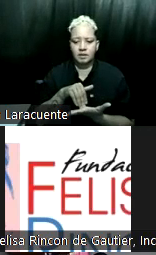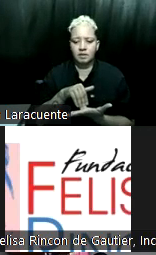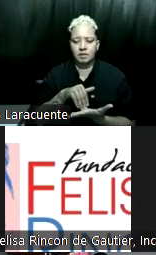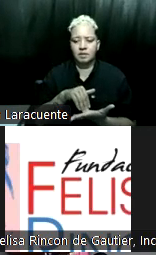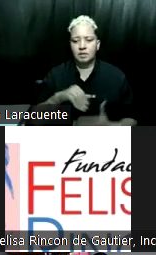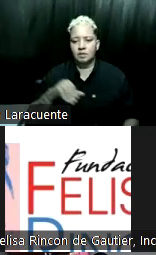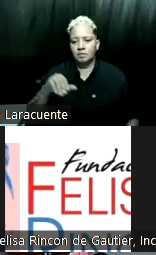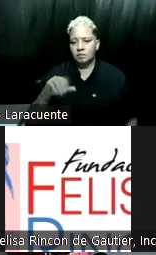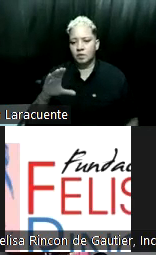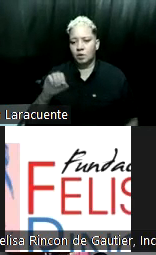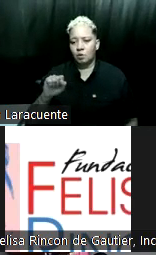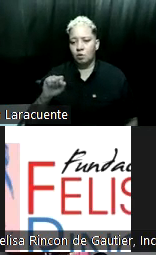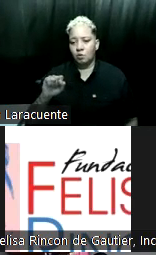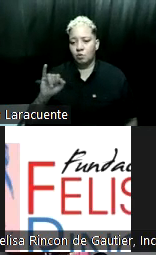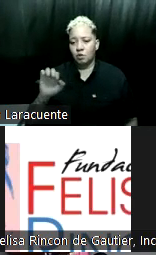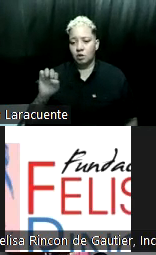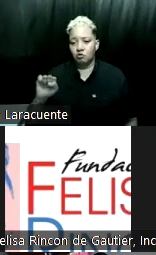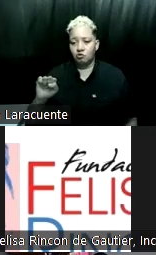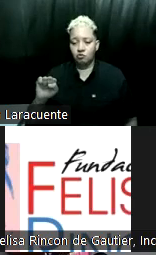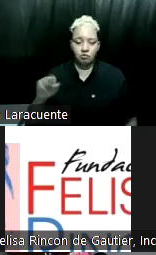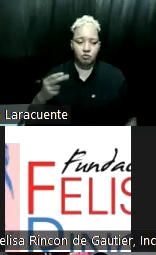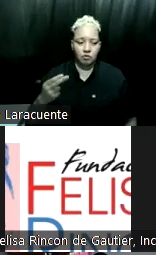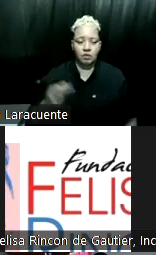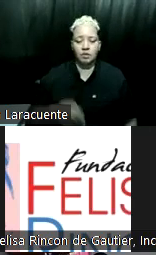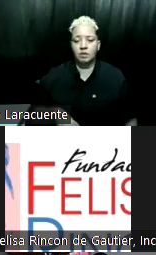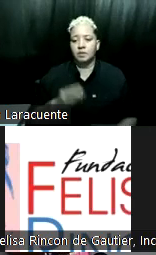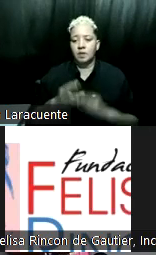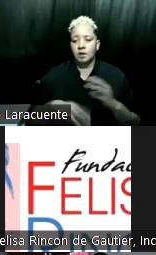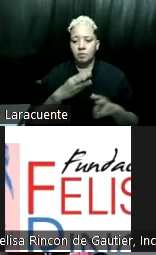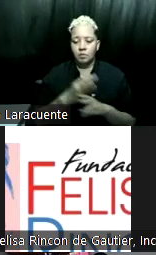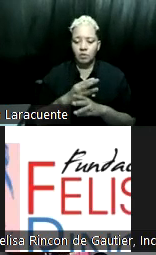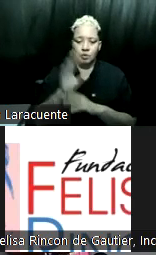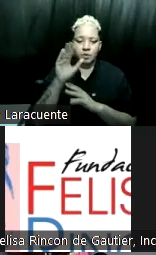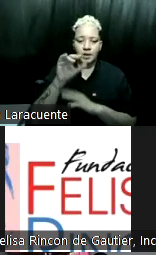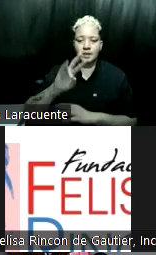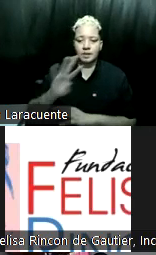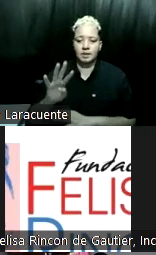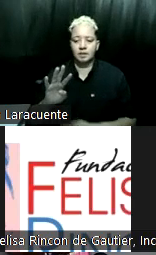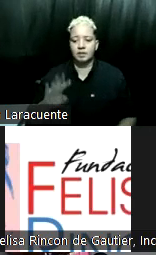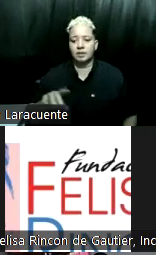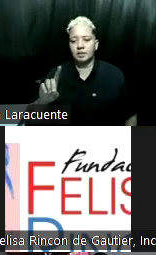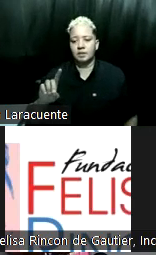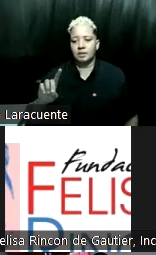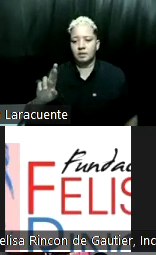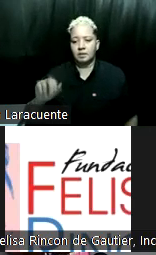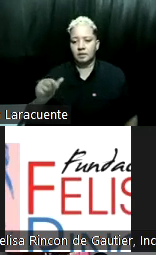Kosic, y al más valioso de Mundo Basket 74, Dragan Kikanovic.